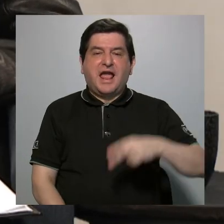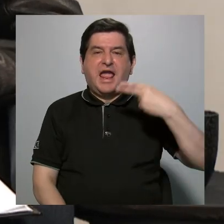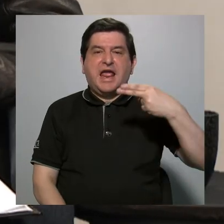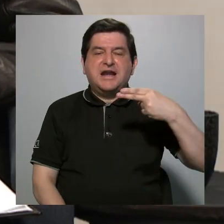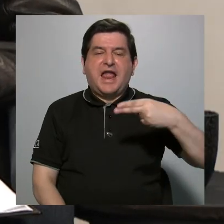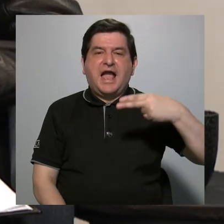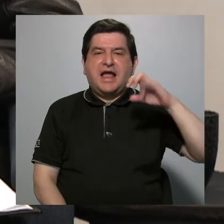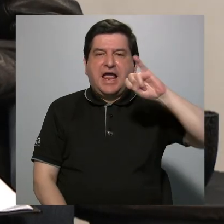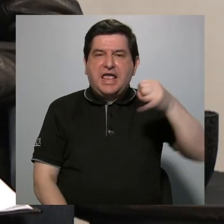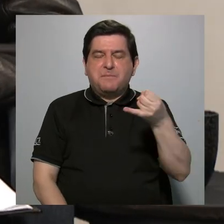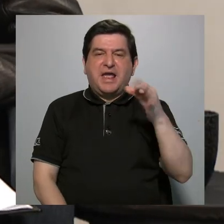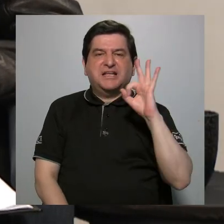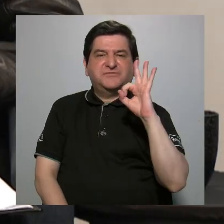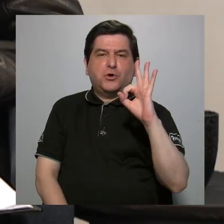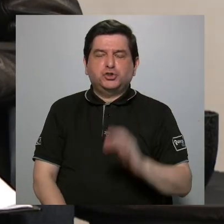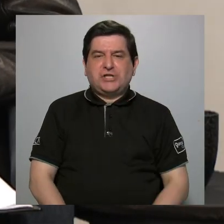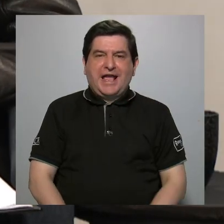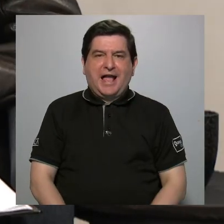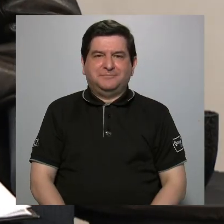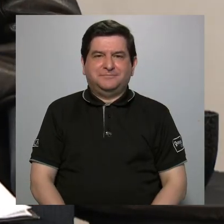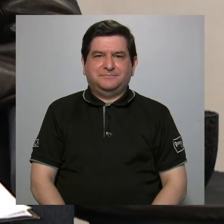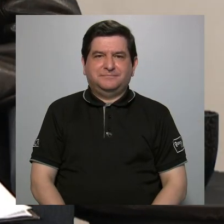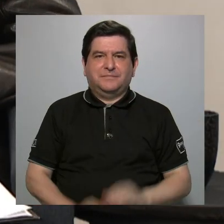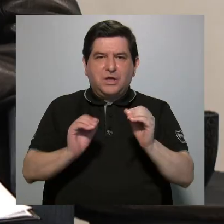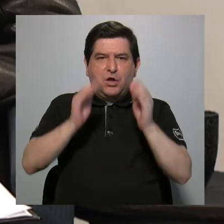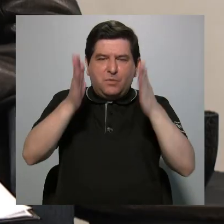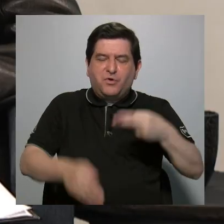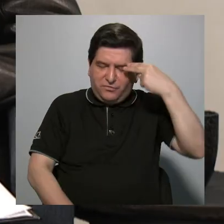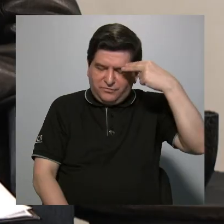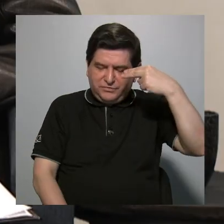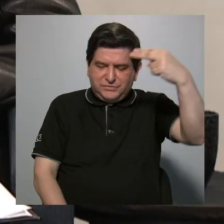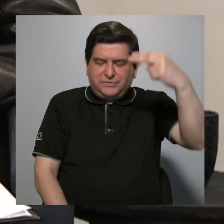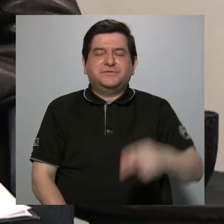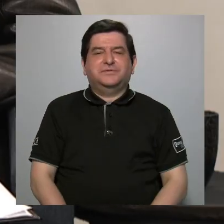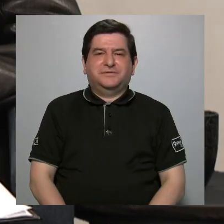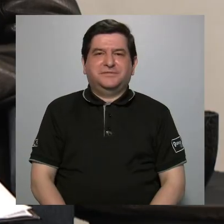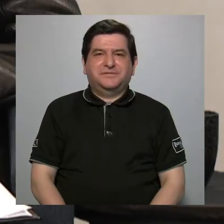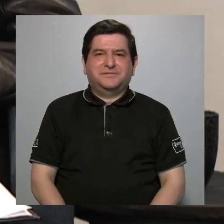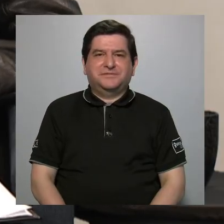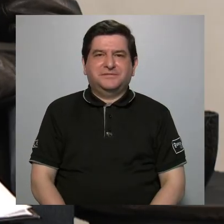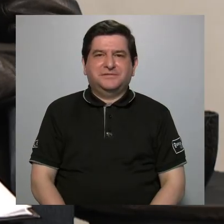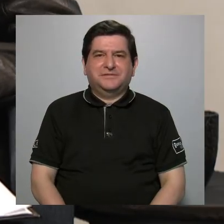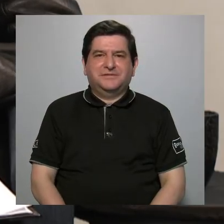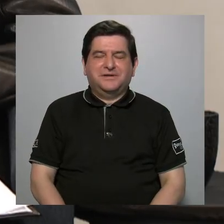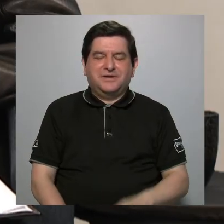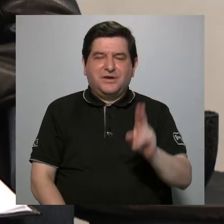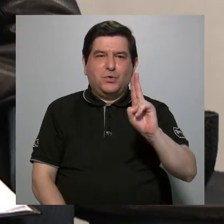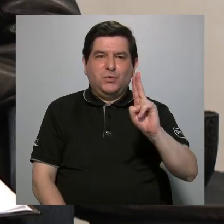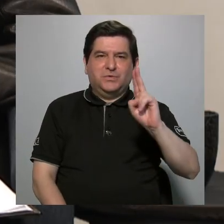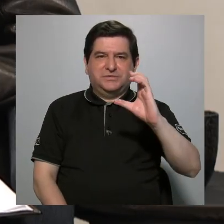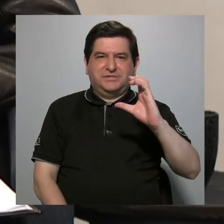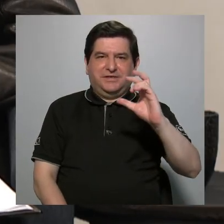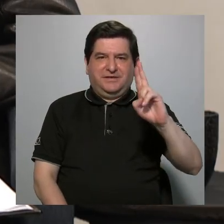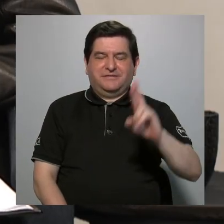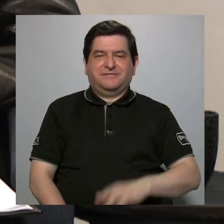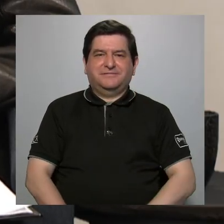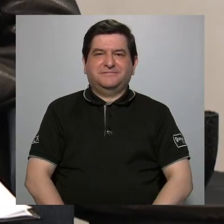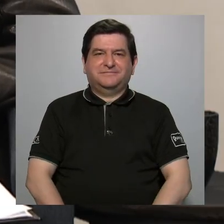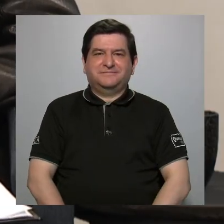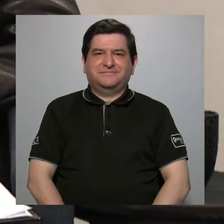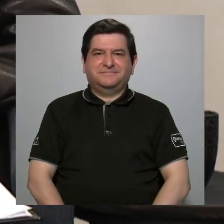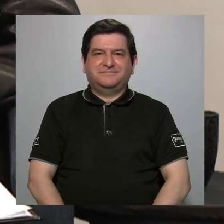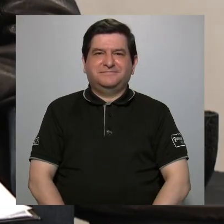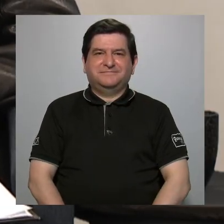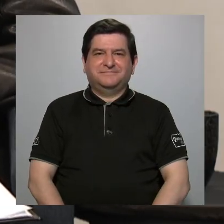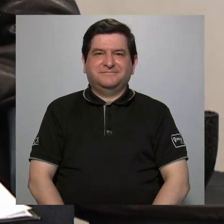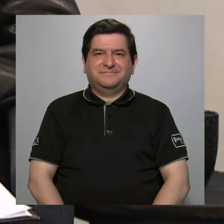con don Hernán Jiménez Fonseca, quien es profesor emérito de la Universidad de Costa Rica.